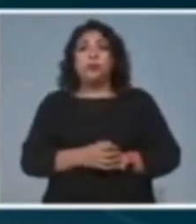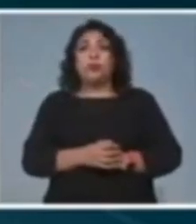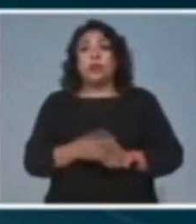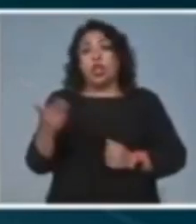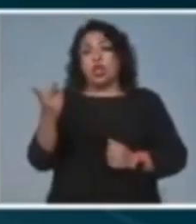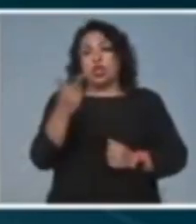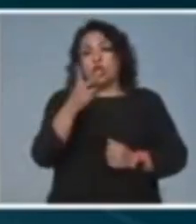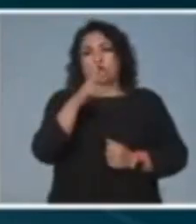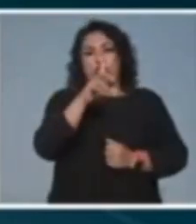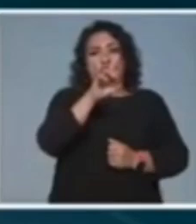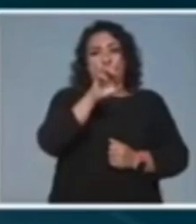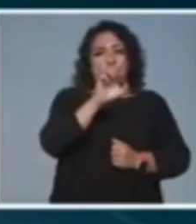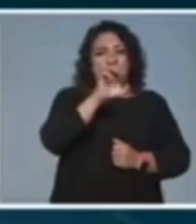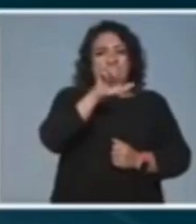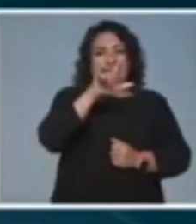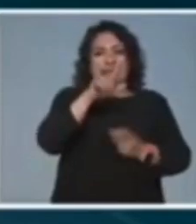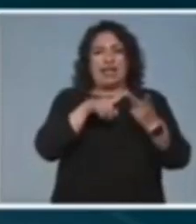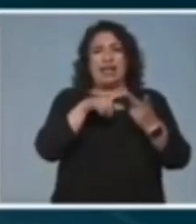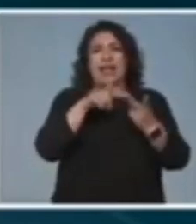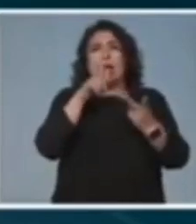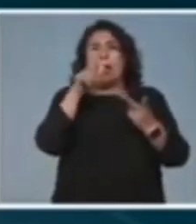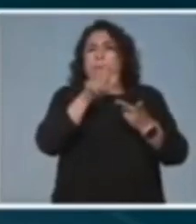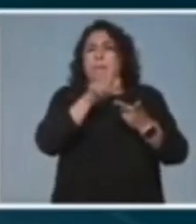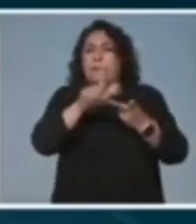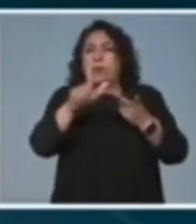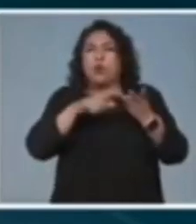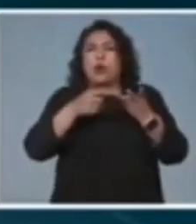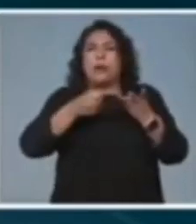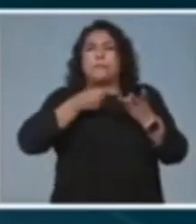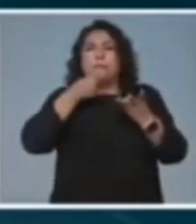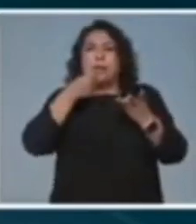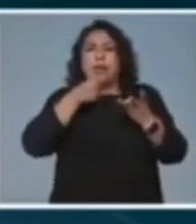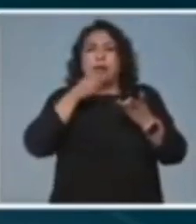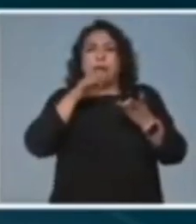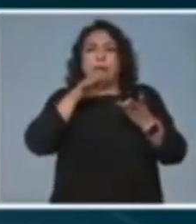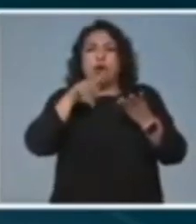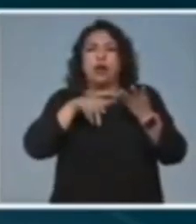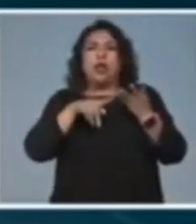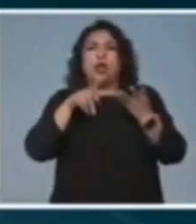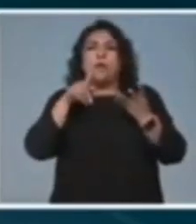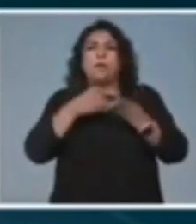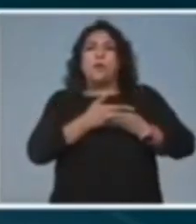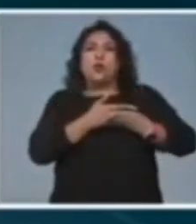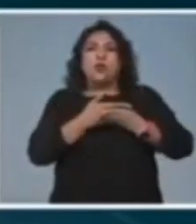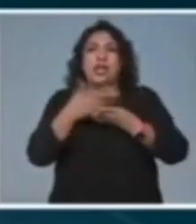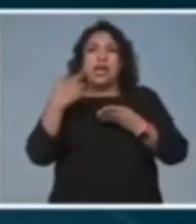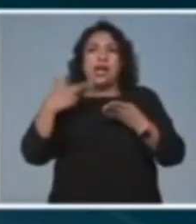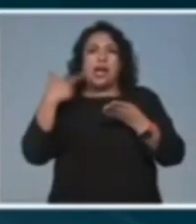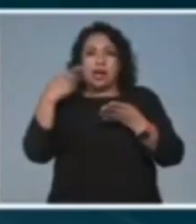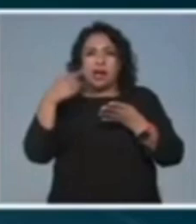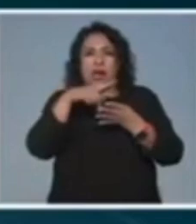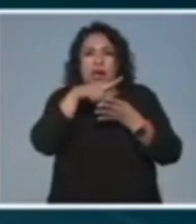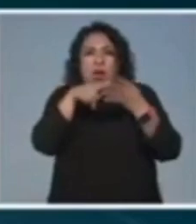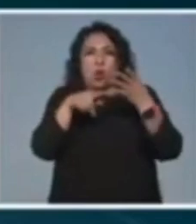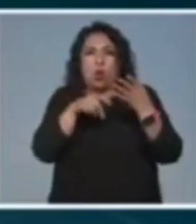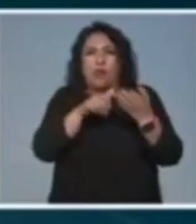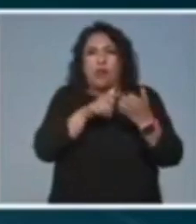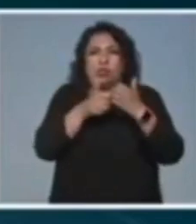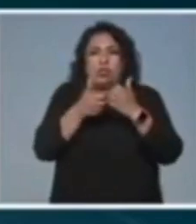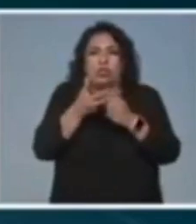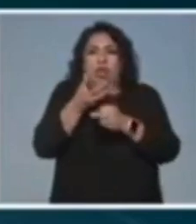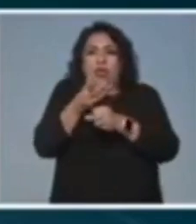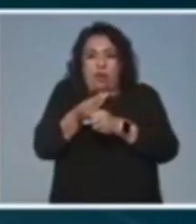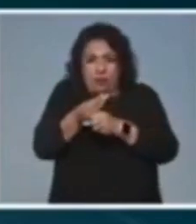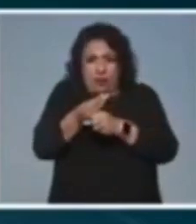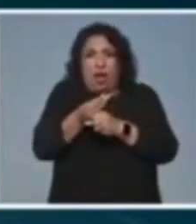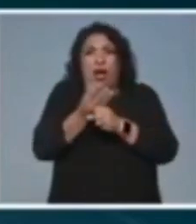Las dos Helenas, Un alma pura, Vieja moralidad y Muñeca reina, ¿no? 4 cuentos de Cantar de Ciego se han adaptado, ¿no?